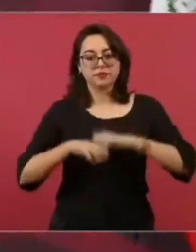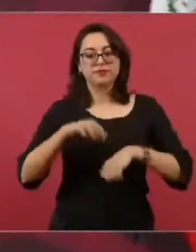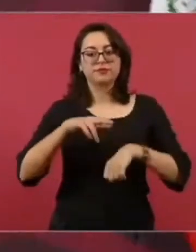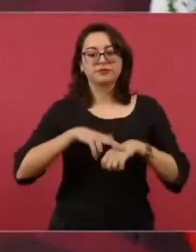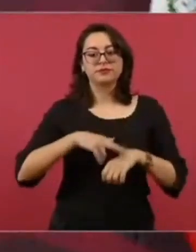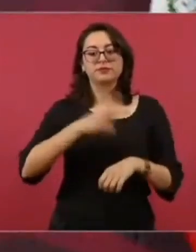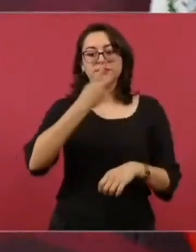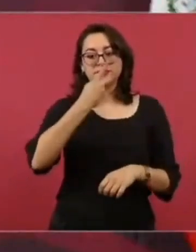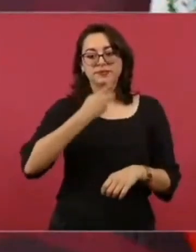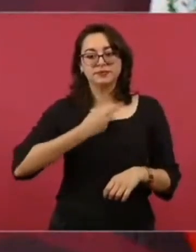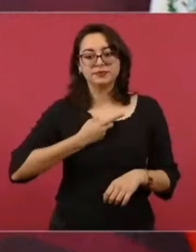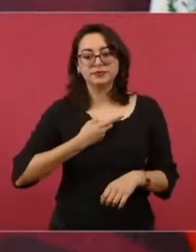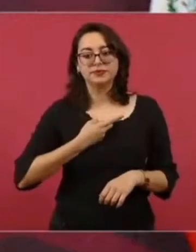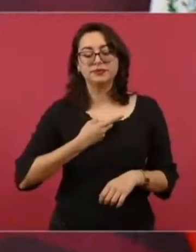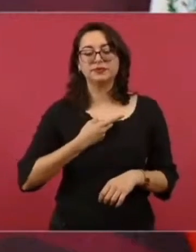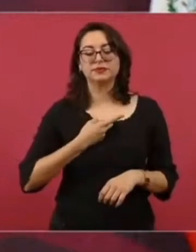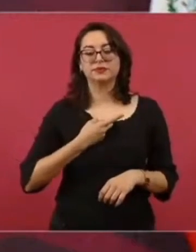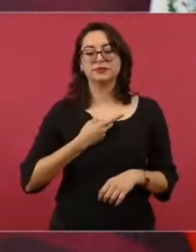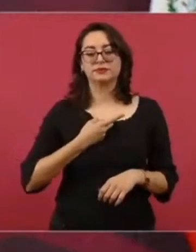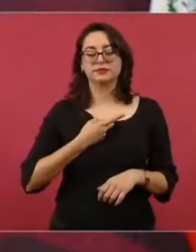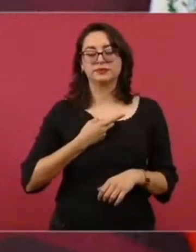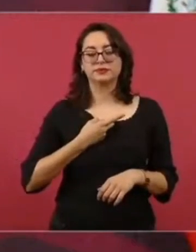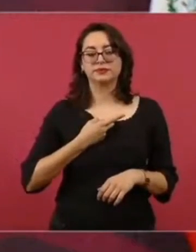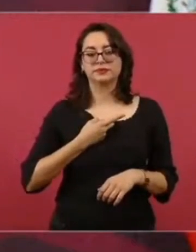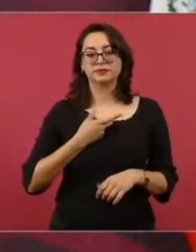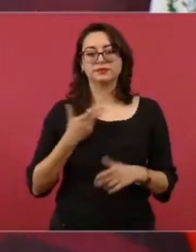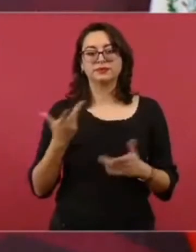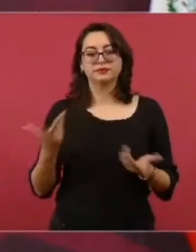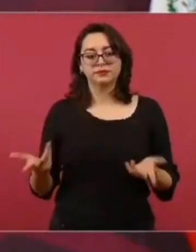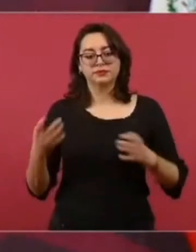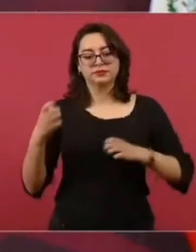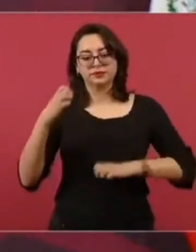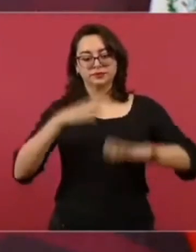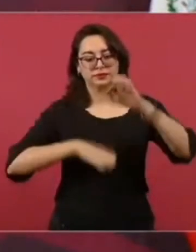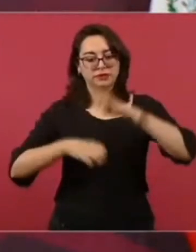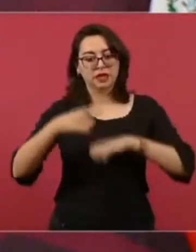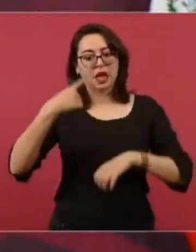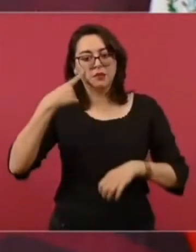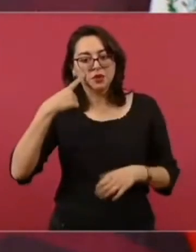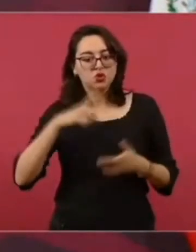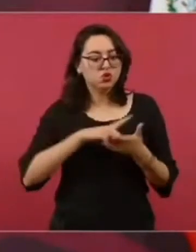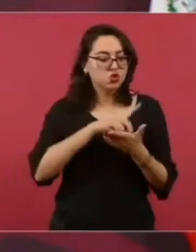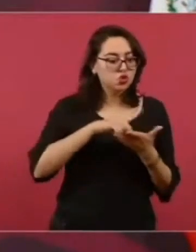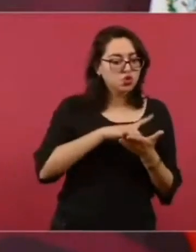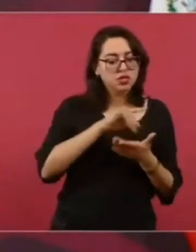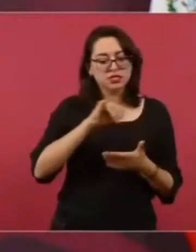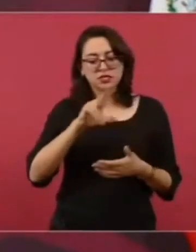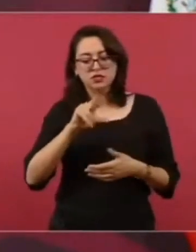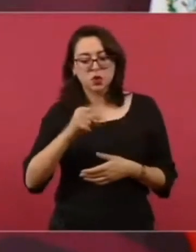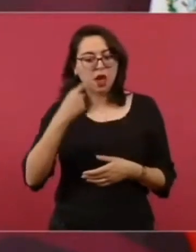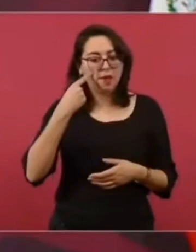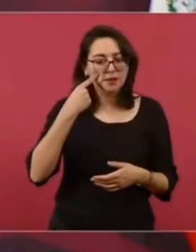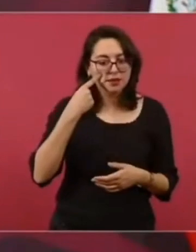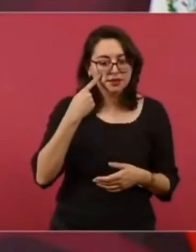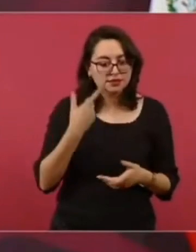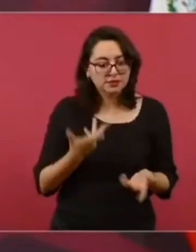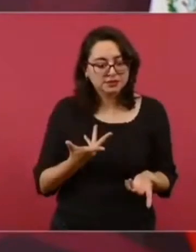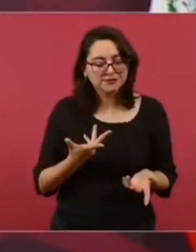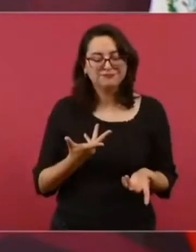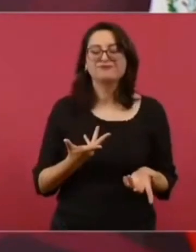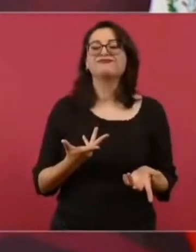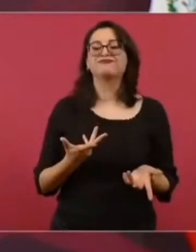análisis antidrogas, cuando van a solicitar empleo, ya en algunos